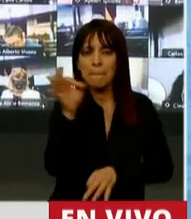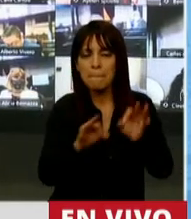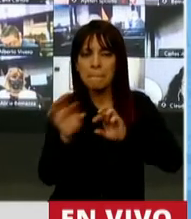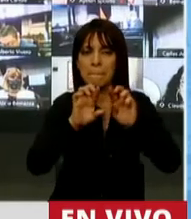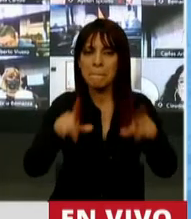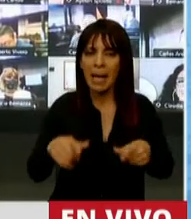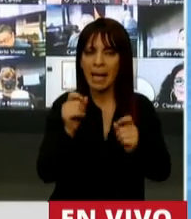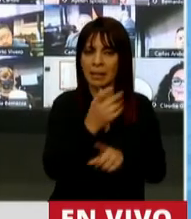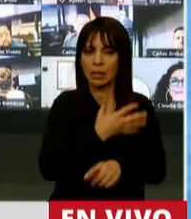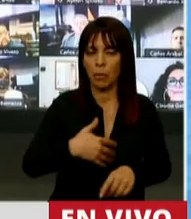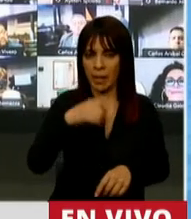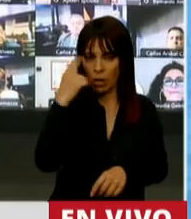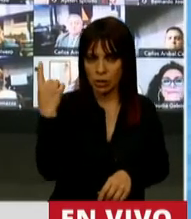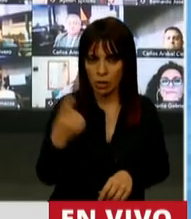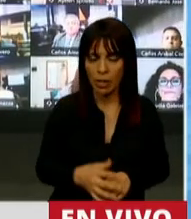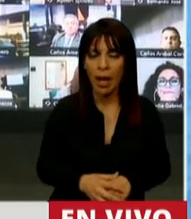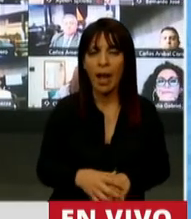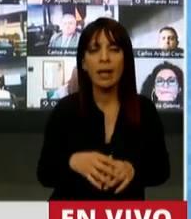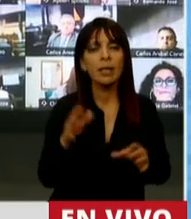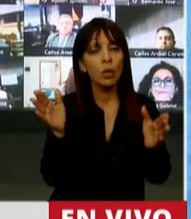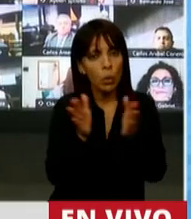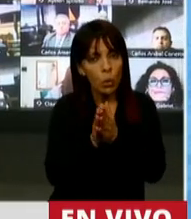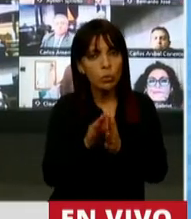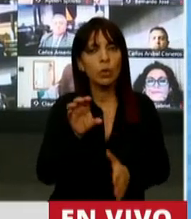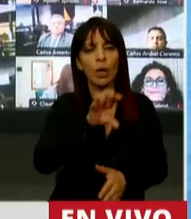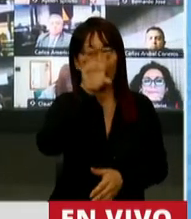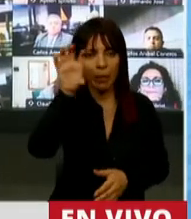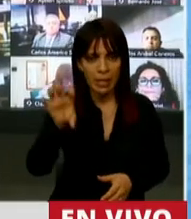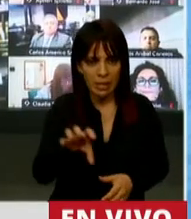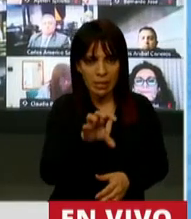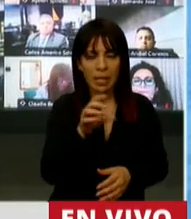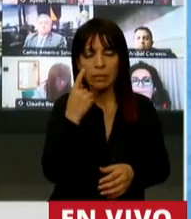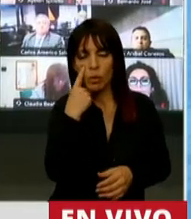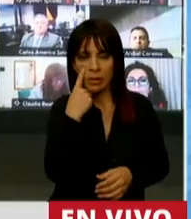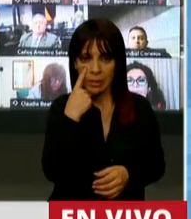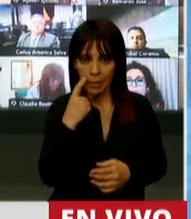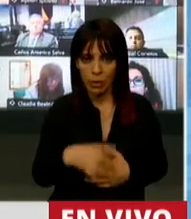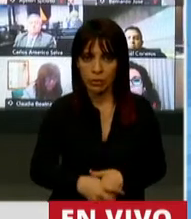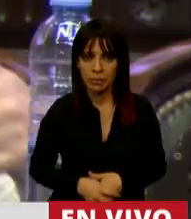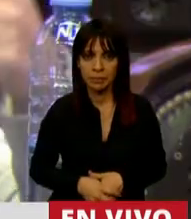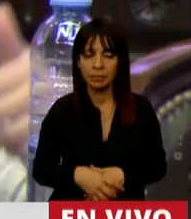del Estado Nacional, en consonancia con los estados provinciales y municipales. Pero